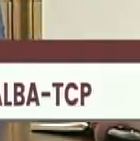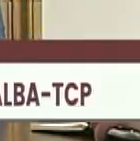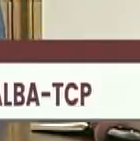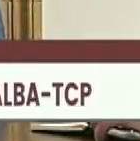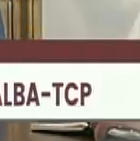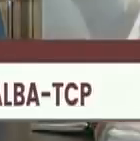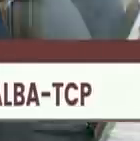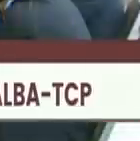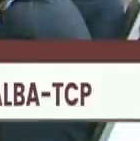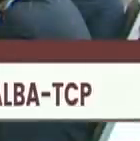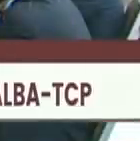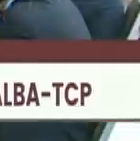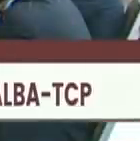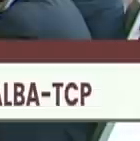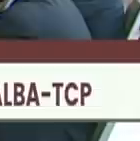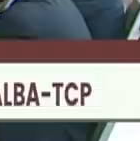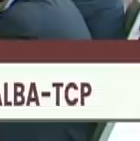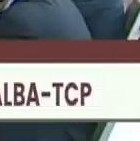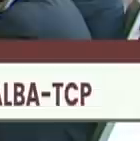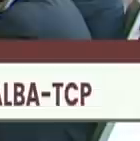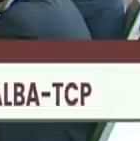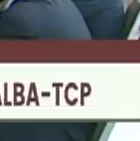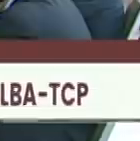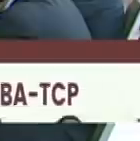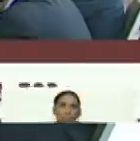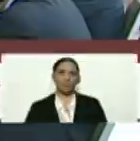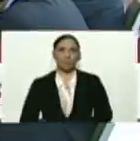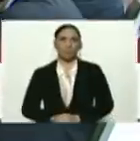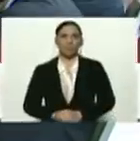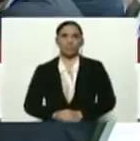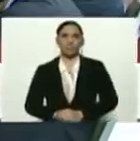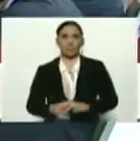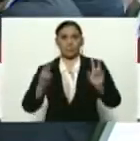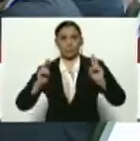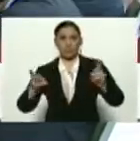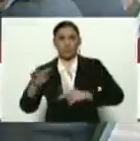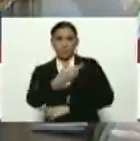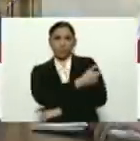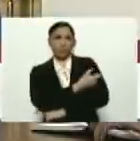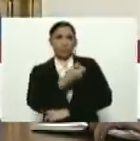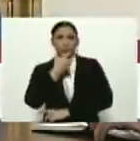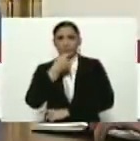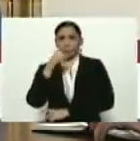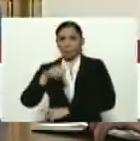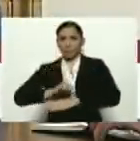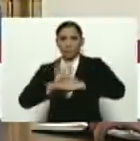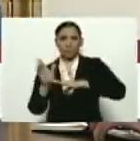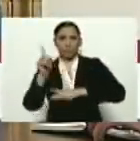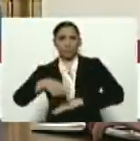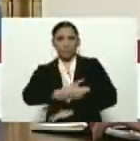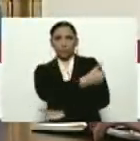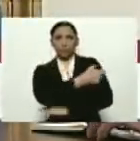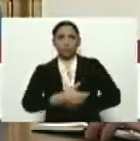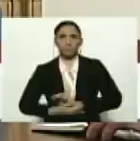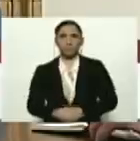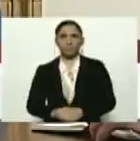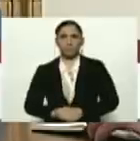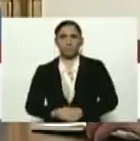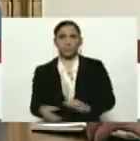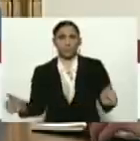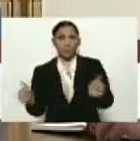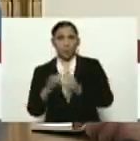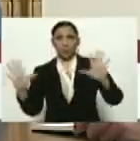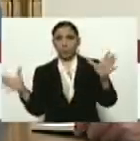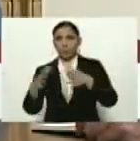como prioridad, el tema de la vacuna y los tratamientos. Y la Alianza para la Vacuna con la